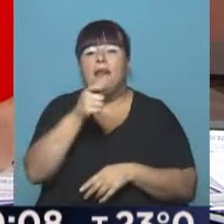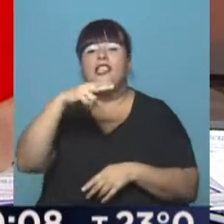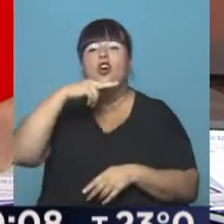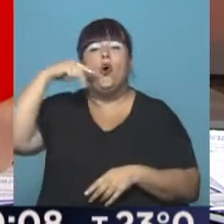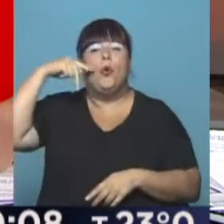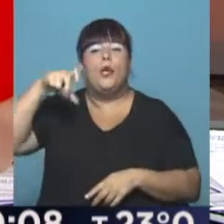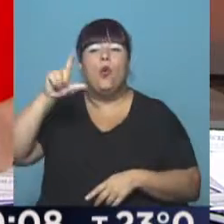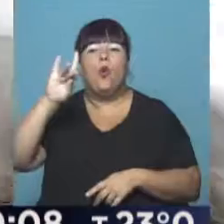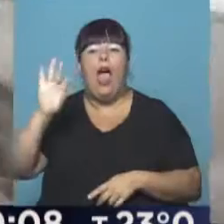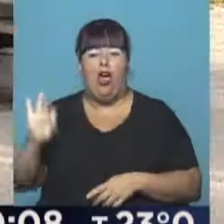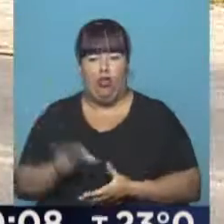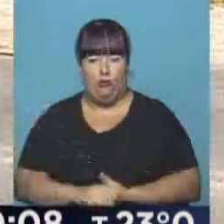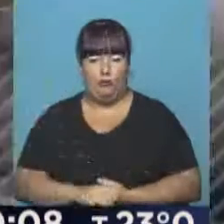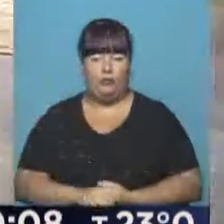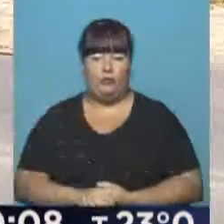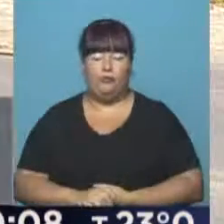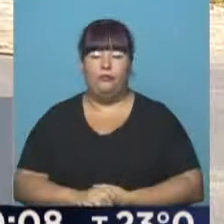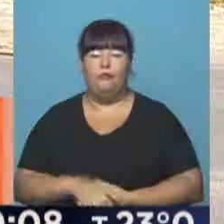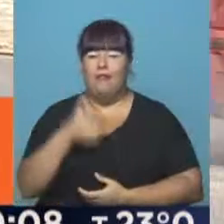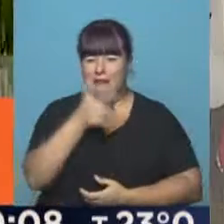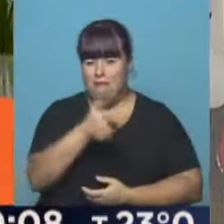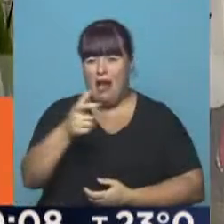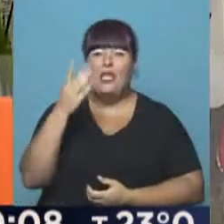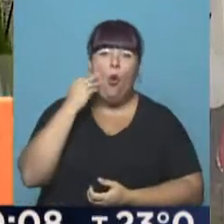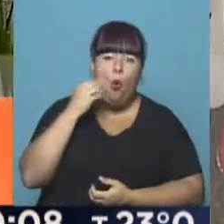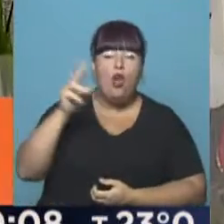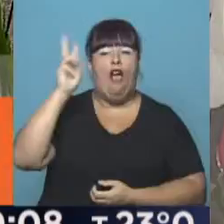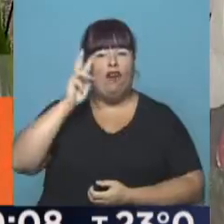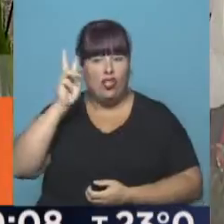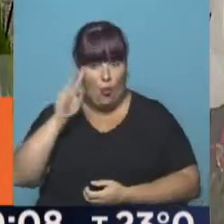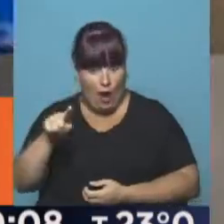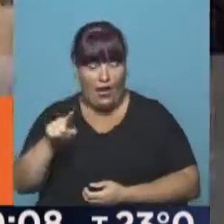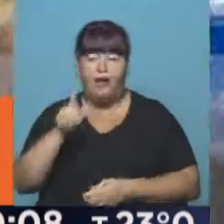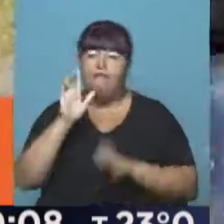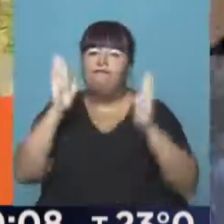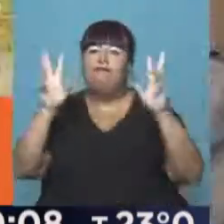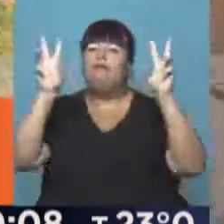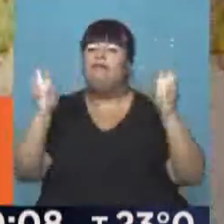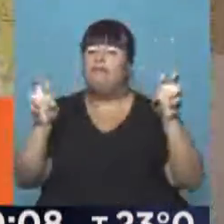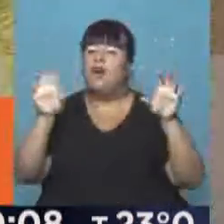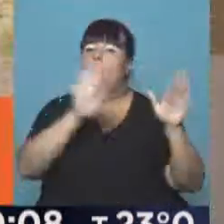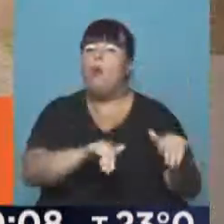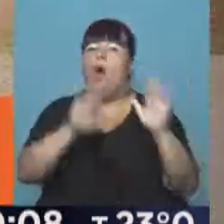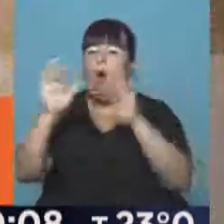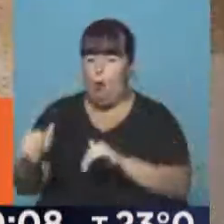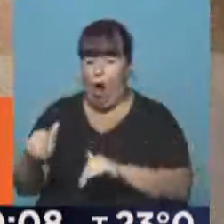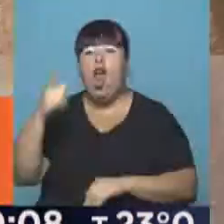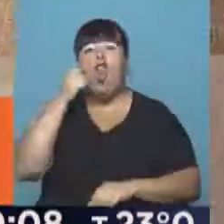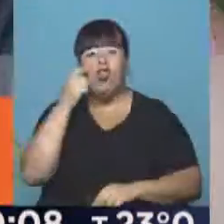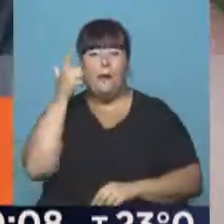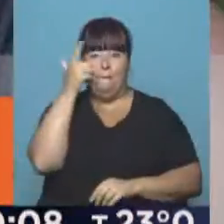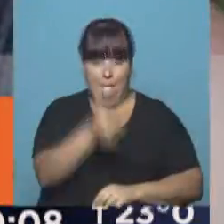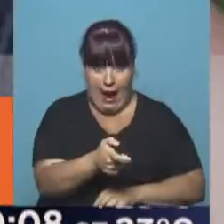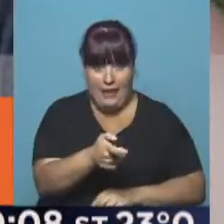vinculados las masacres de hurlingham y florencio varela tienen un denominador común los femicidas